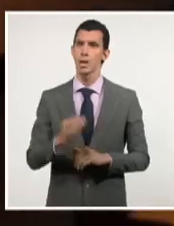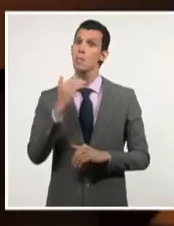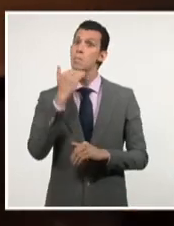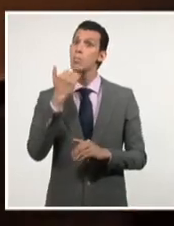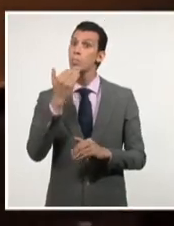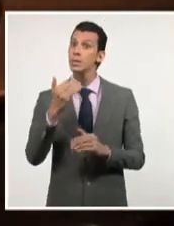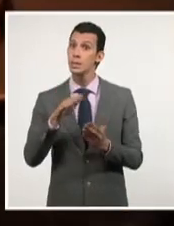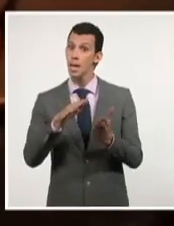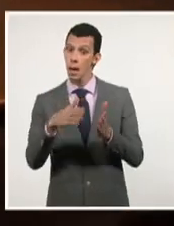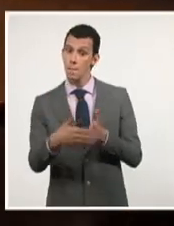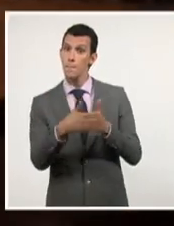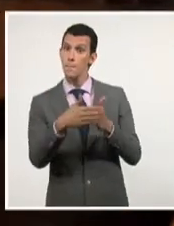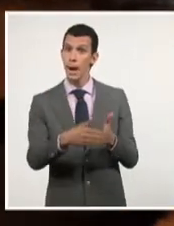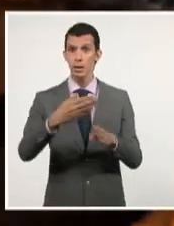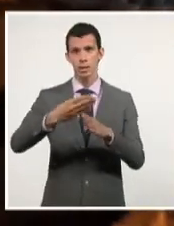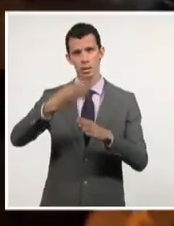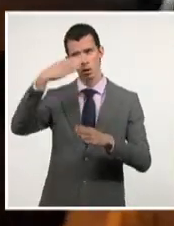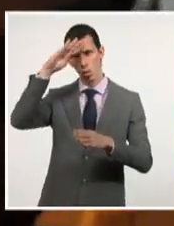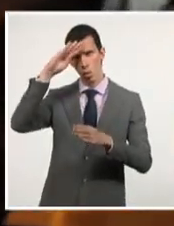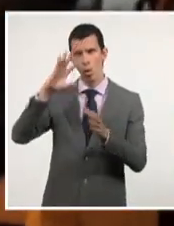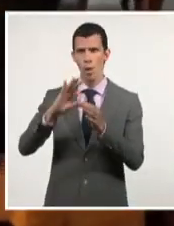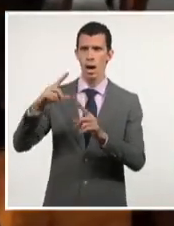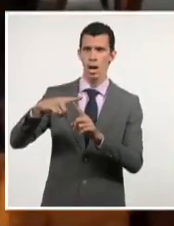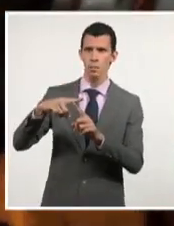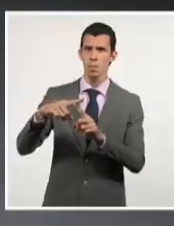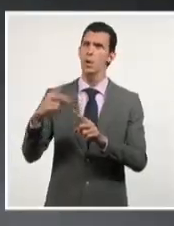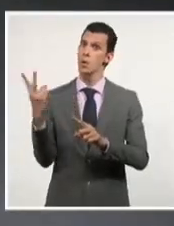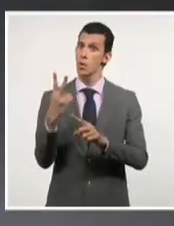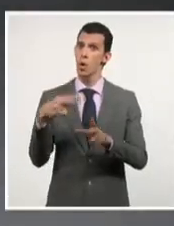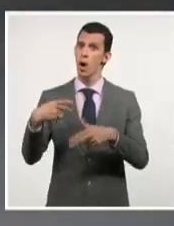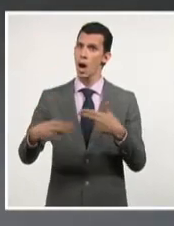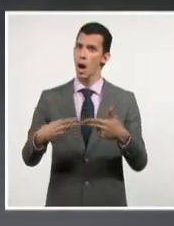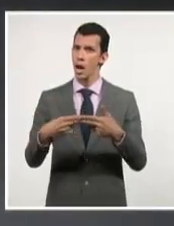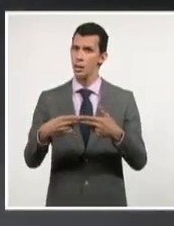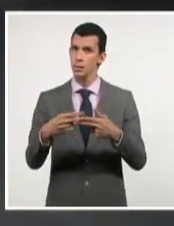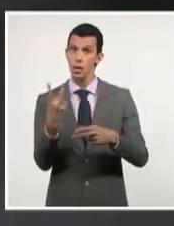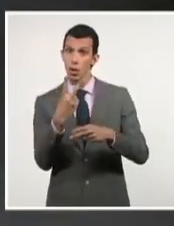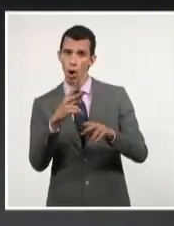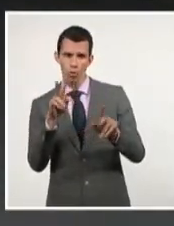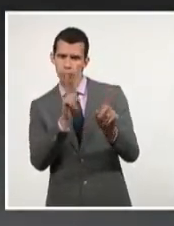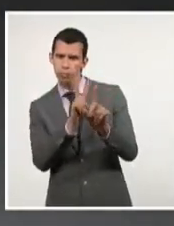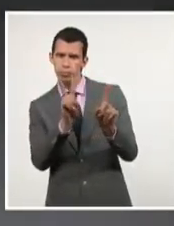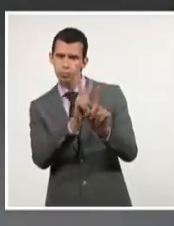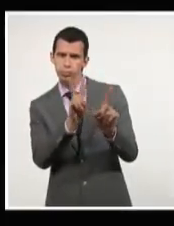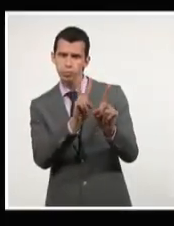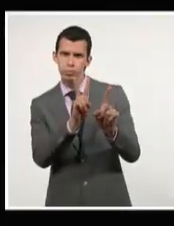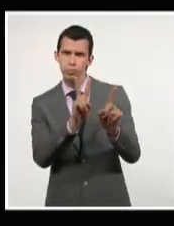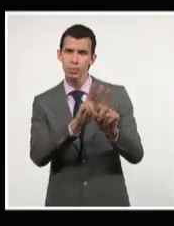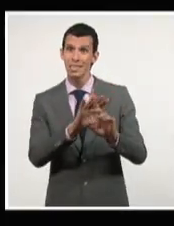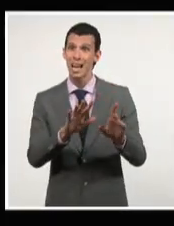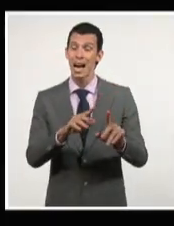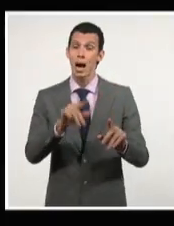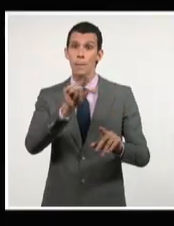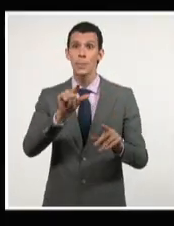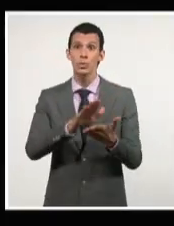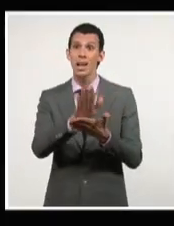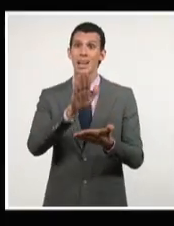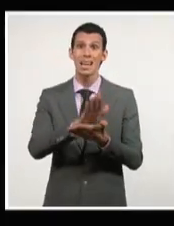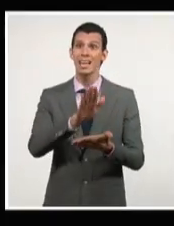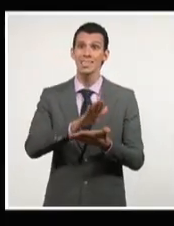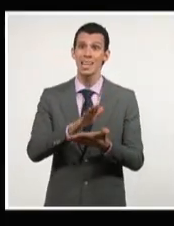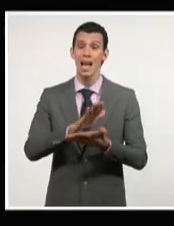iniciar la persecución a través del paso de los vientos. Hostigados durante casi una hora, los tripulantes arrojaron al mar